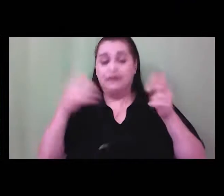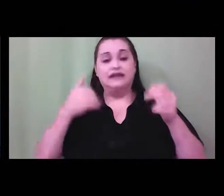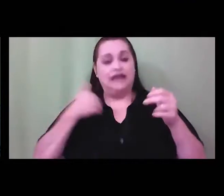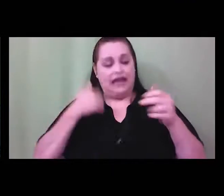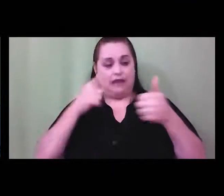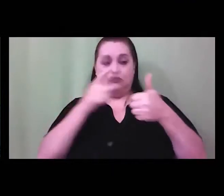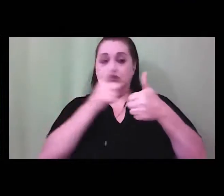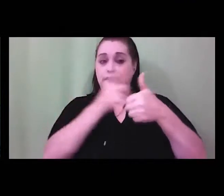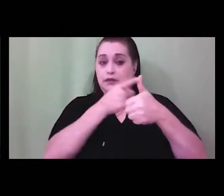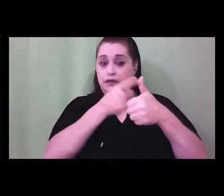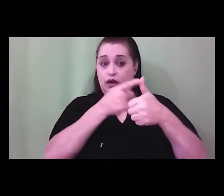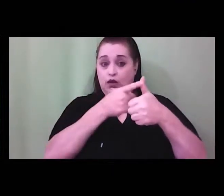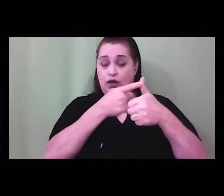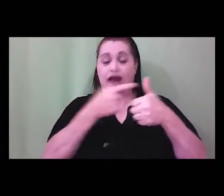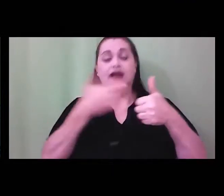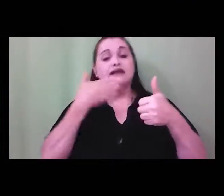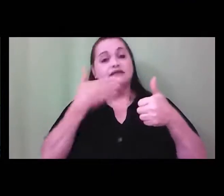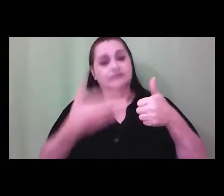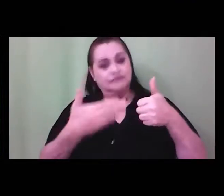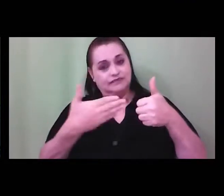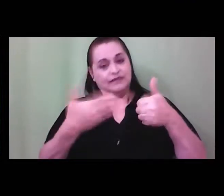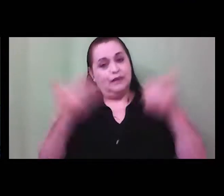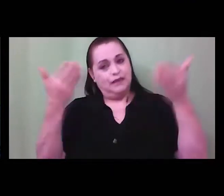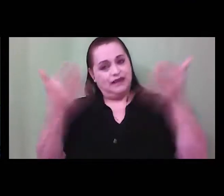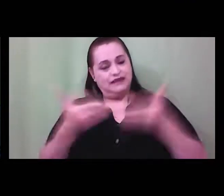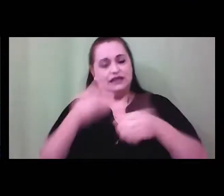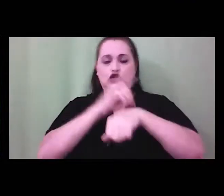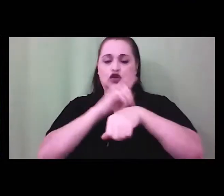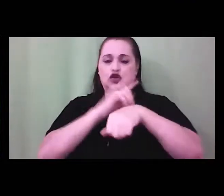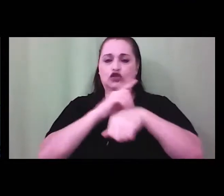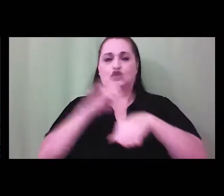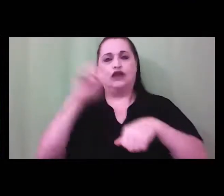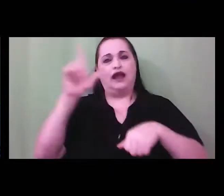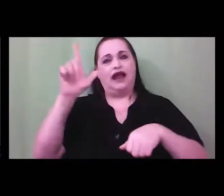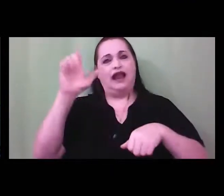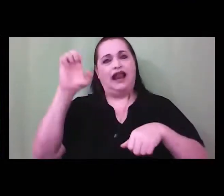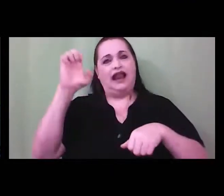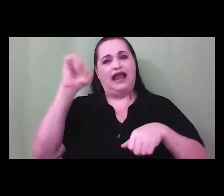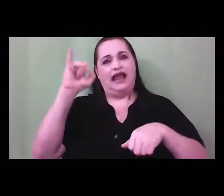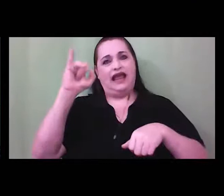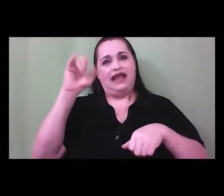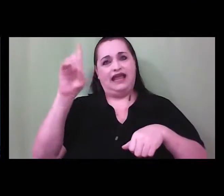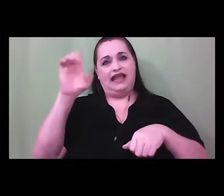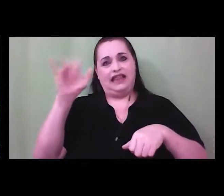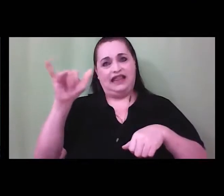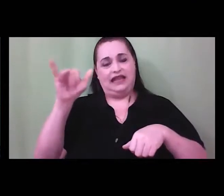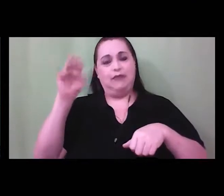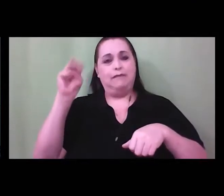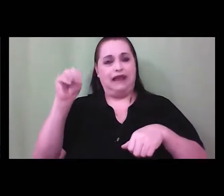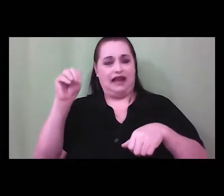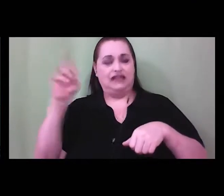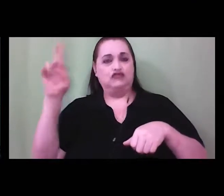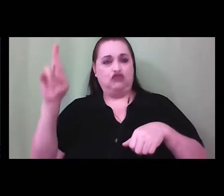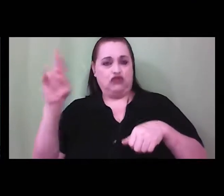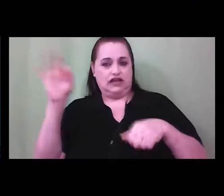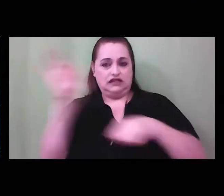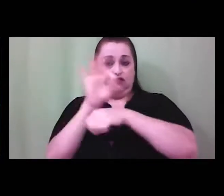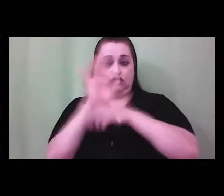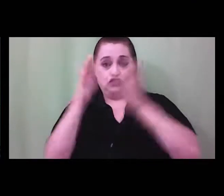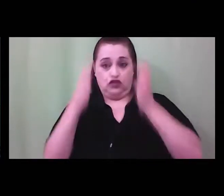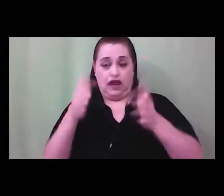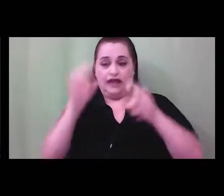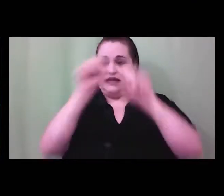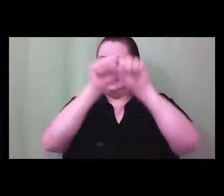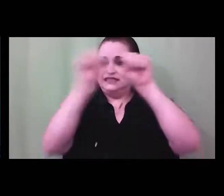primera instancia con la grata presencia de la doctora Lady Meléndez Rodríguez, funcionaria del